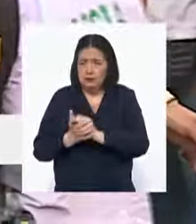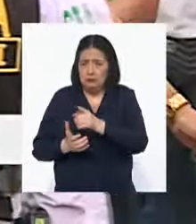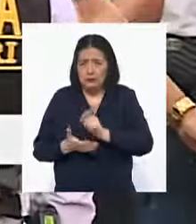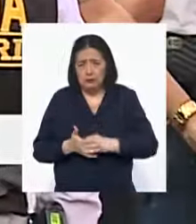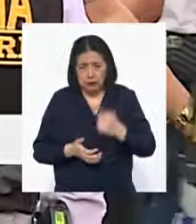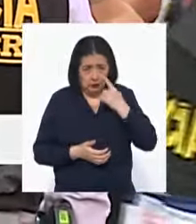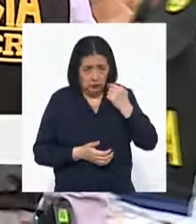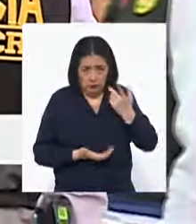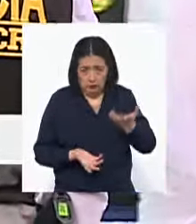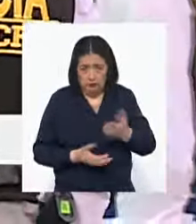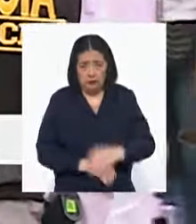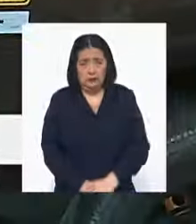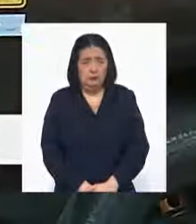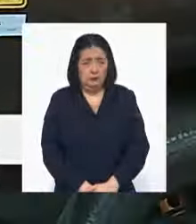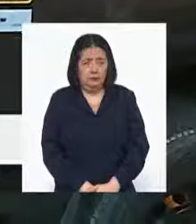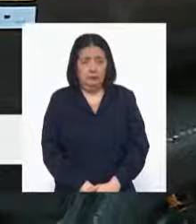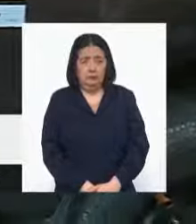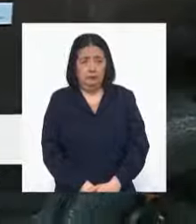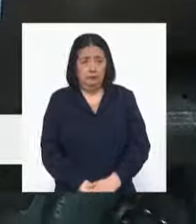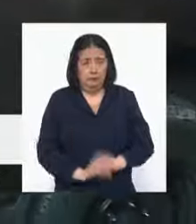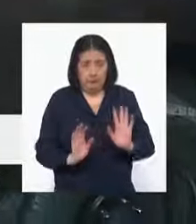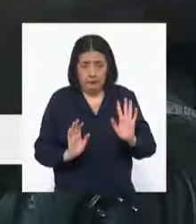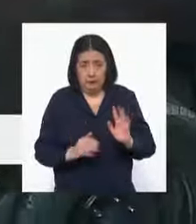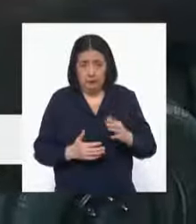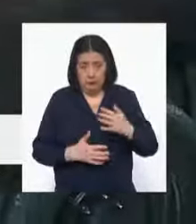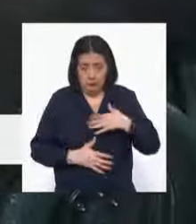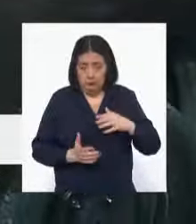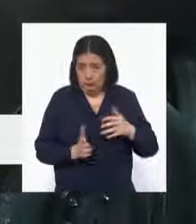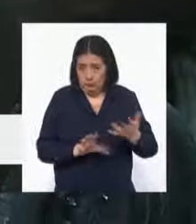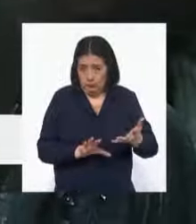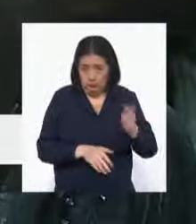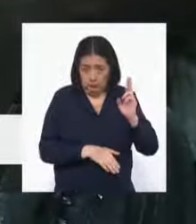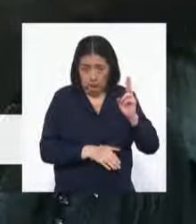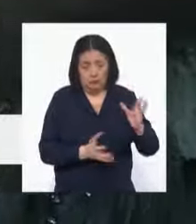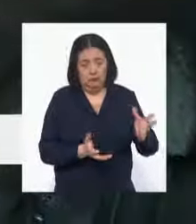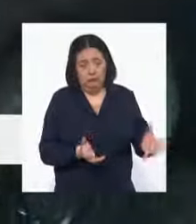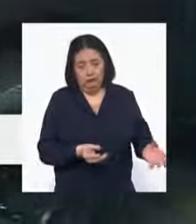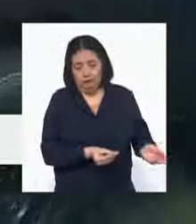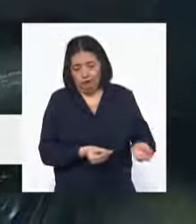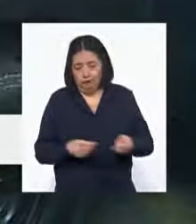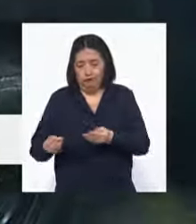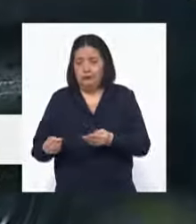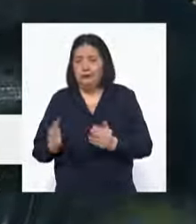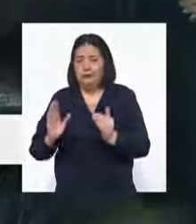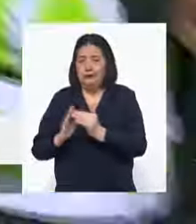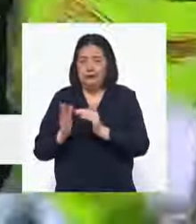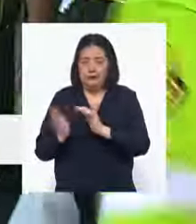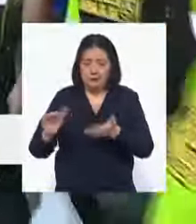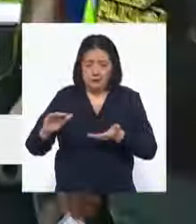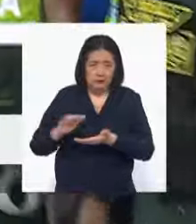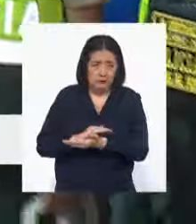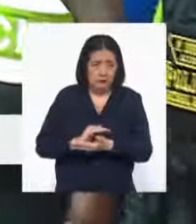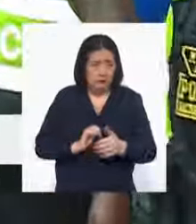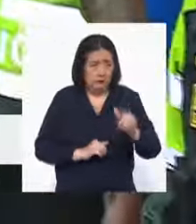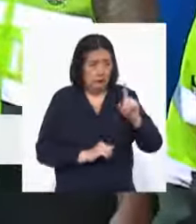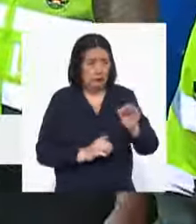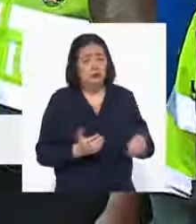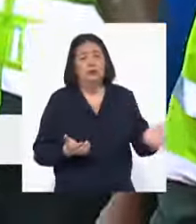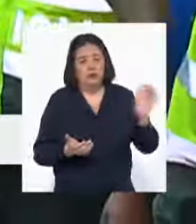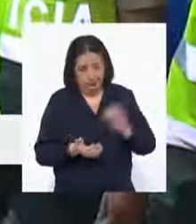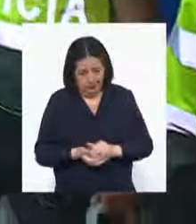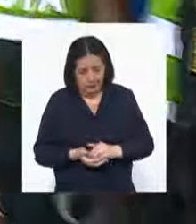Jairo Villavicencio. Finalmente, el cuerpo del profesor de baile fue trasladado a la morgue de Lima y Gustavo trasladado